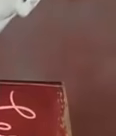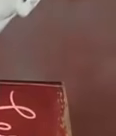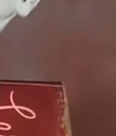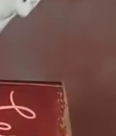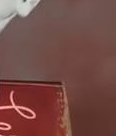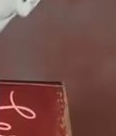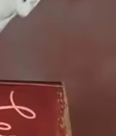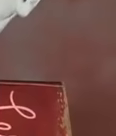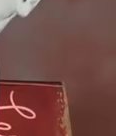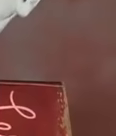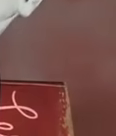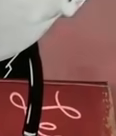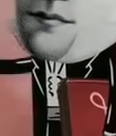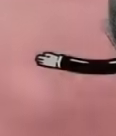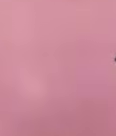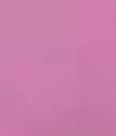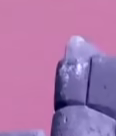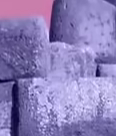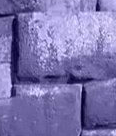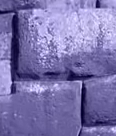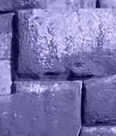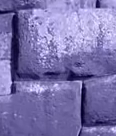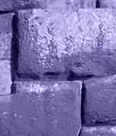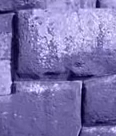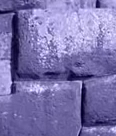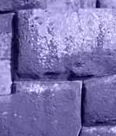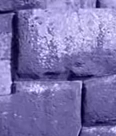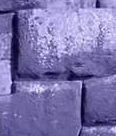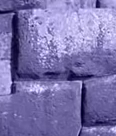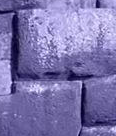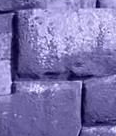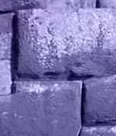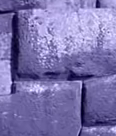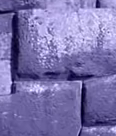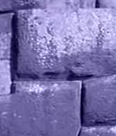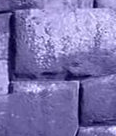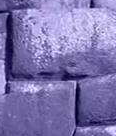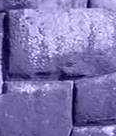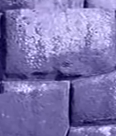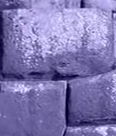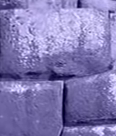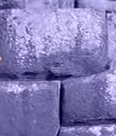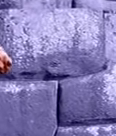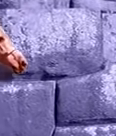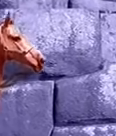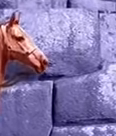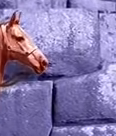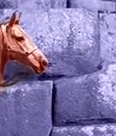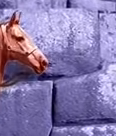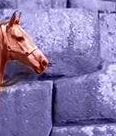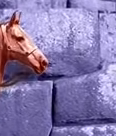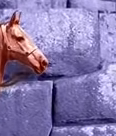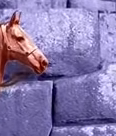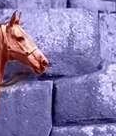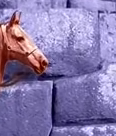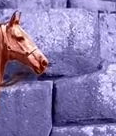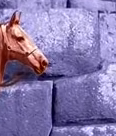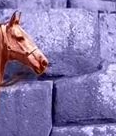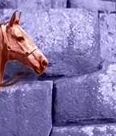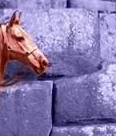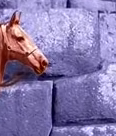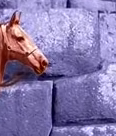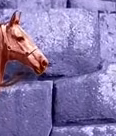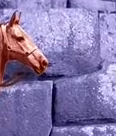revolucionarias sobre la libertad de nuestra patria, lo que lo lleva a enrolarse en el ejército de Mateo Pumacahua como auditor de guerra, en la